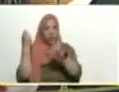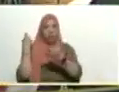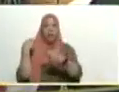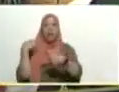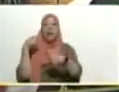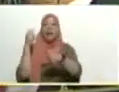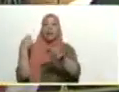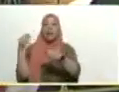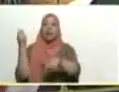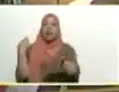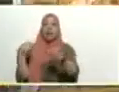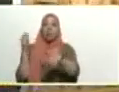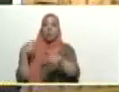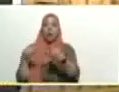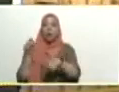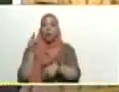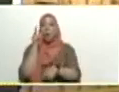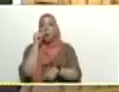honorable señor Dain